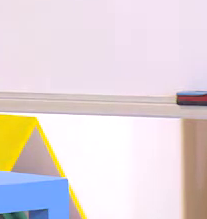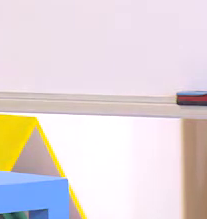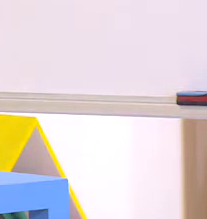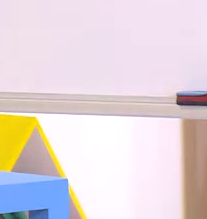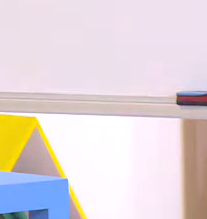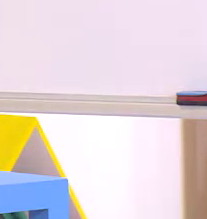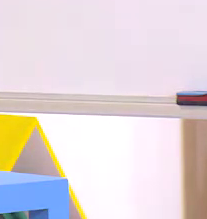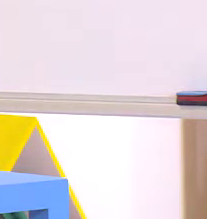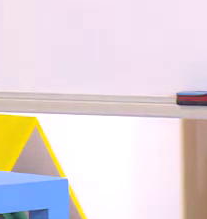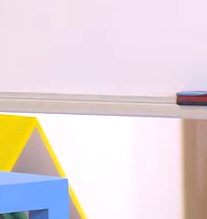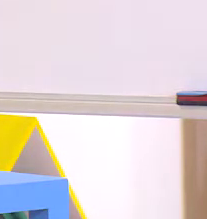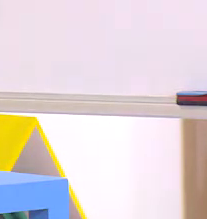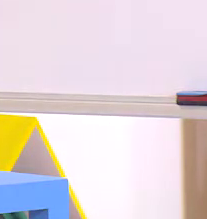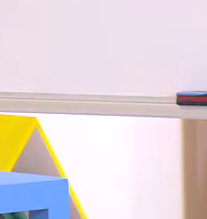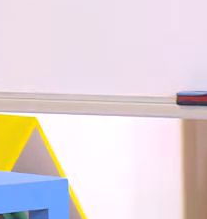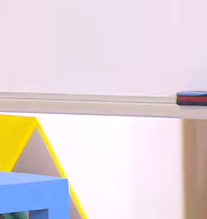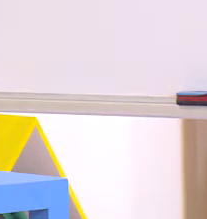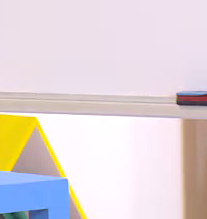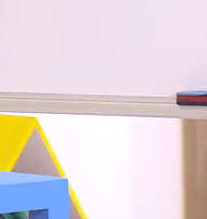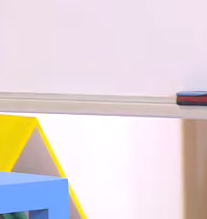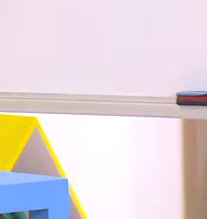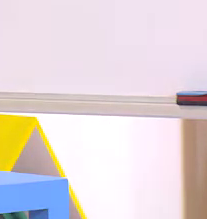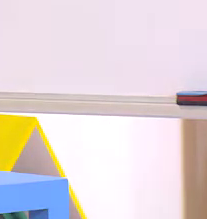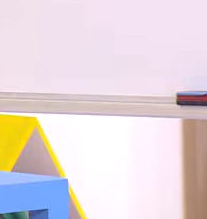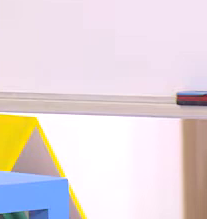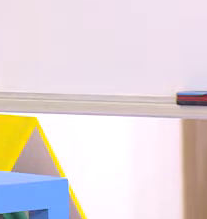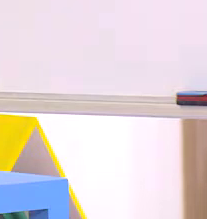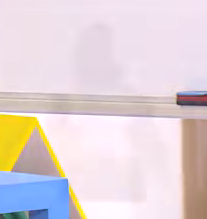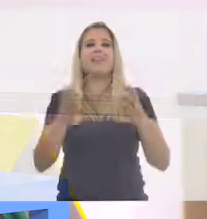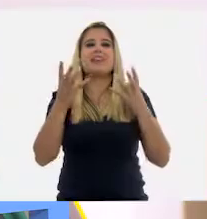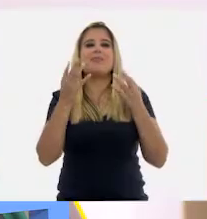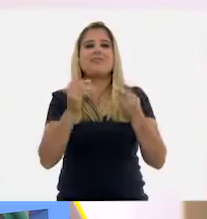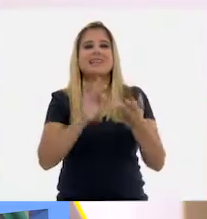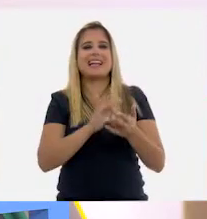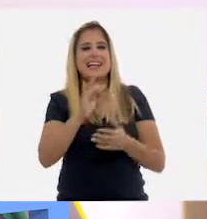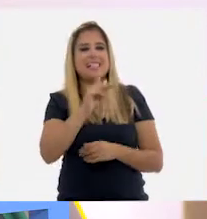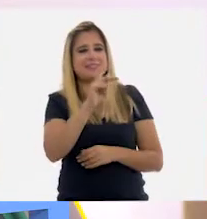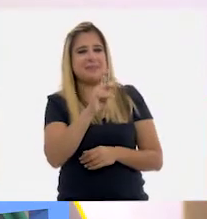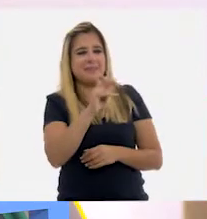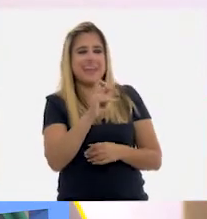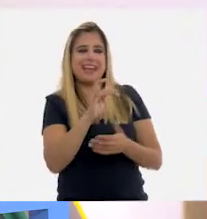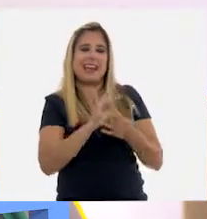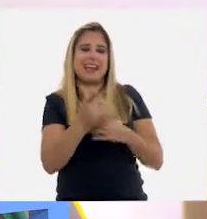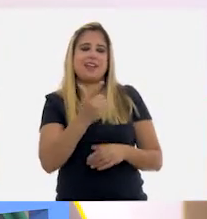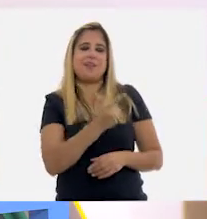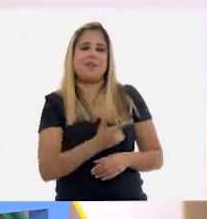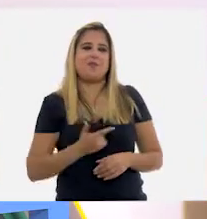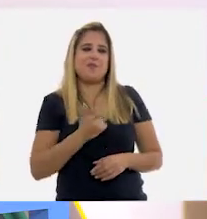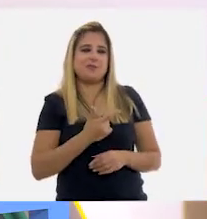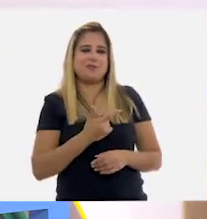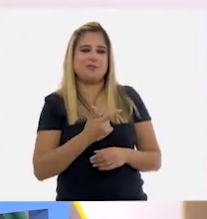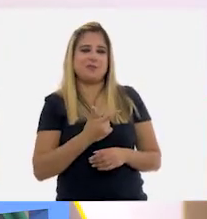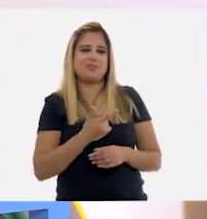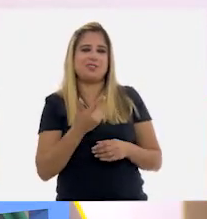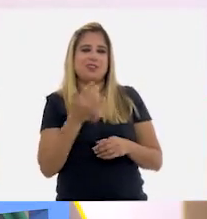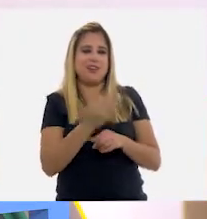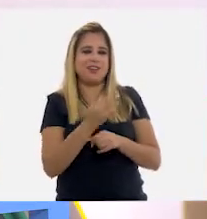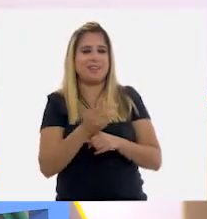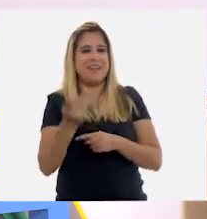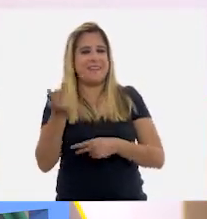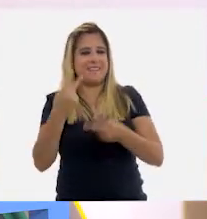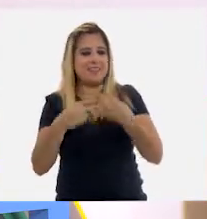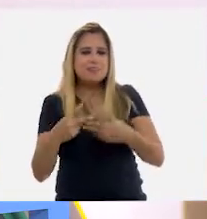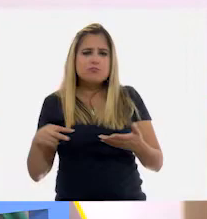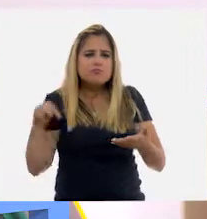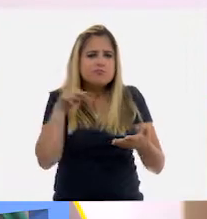zaga o pahu nega hincha de gene. Muchas gracias, Pepe. Claro que sí, me da mucho gusto el